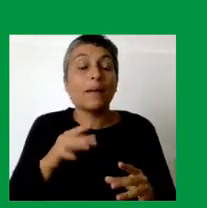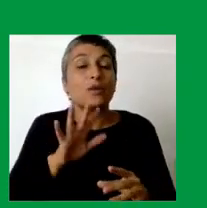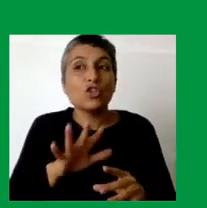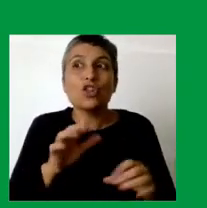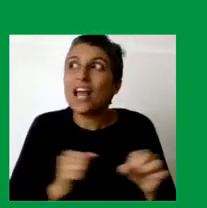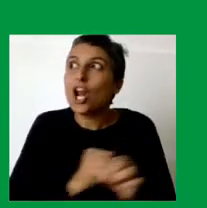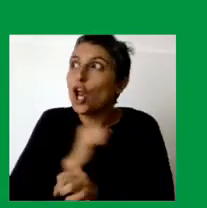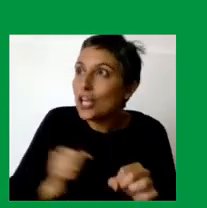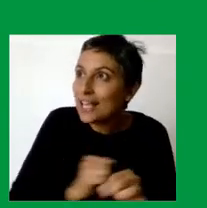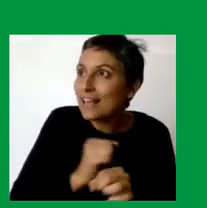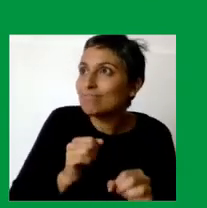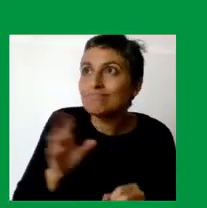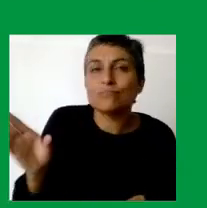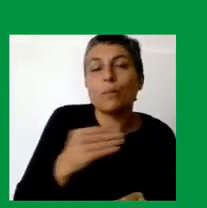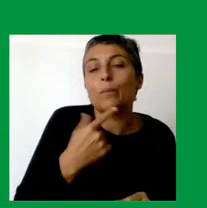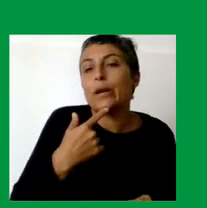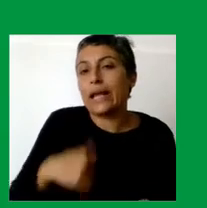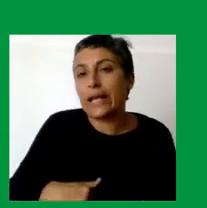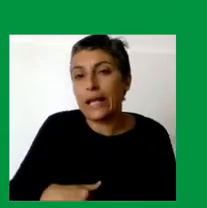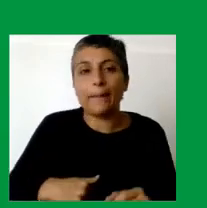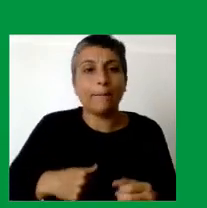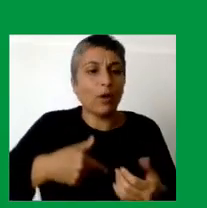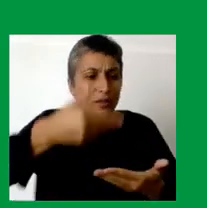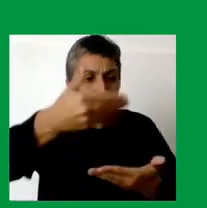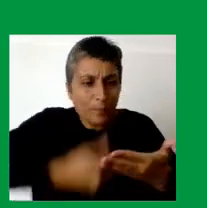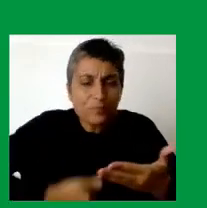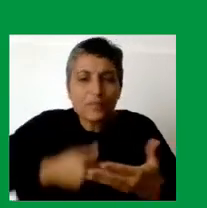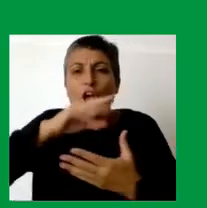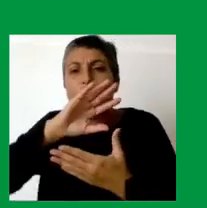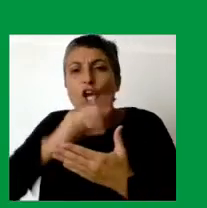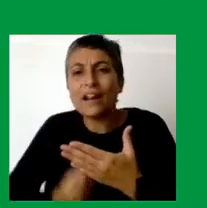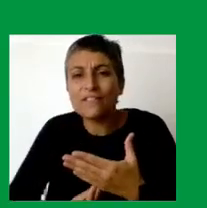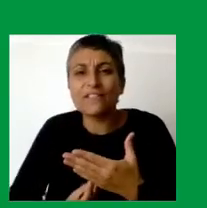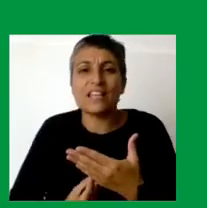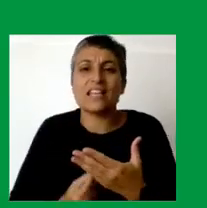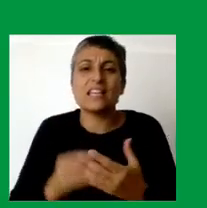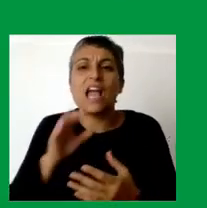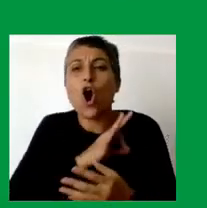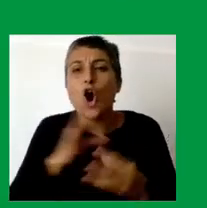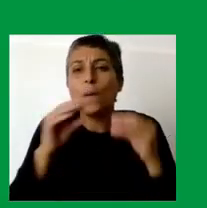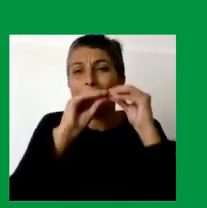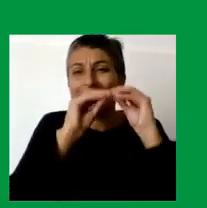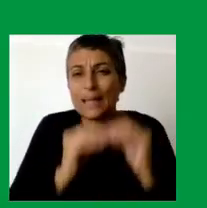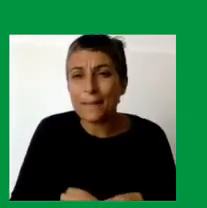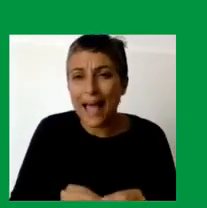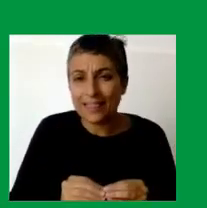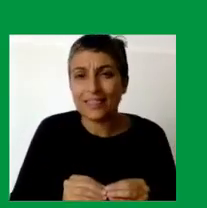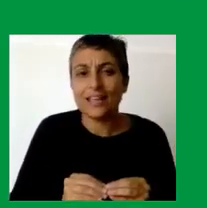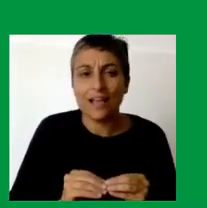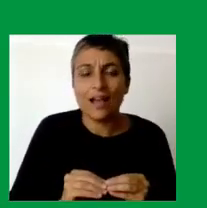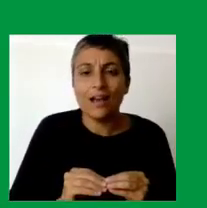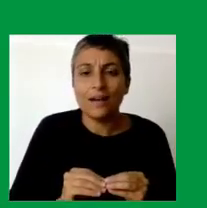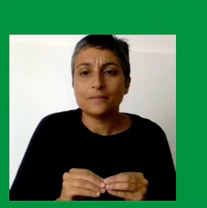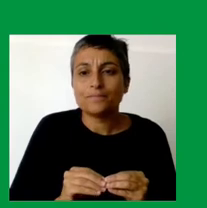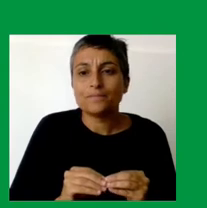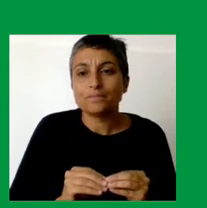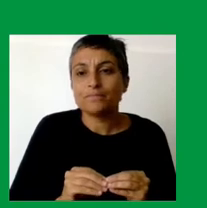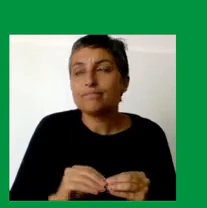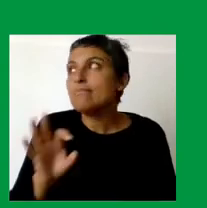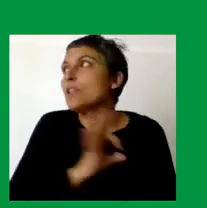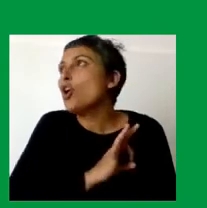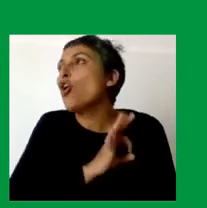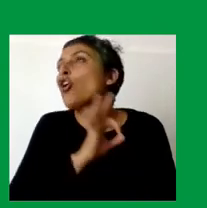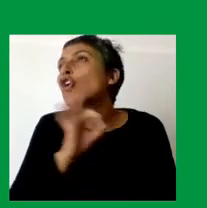¿no? Involucra demografía, geografía, modelos matemáticos, vamos a la matemática,